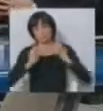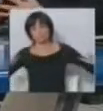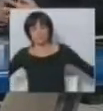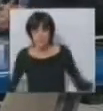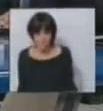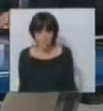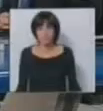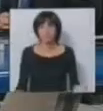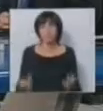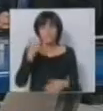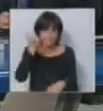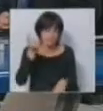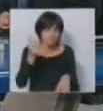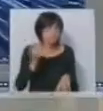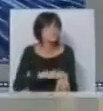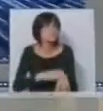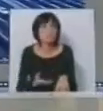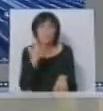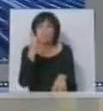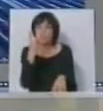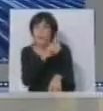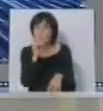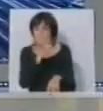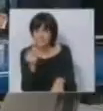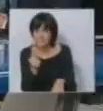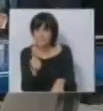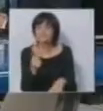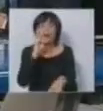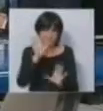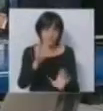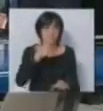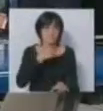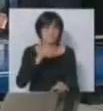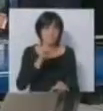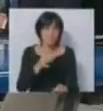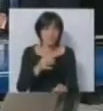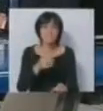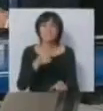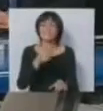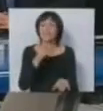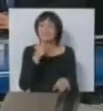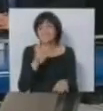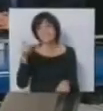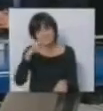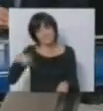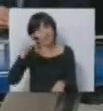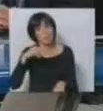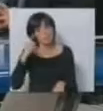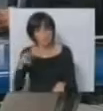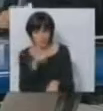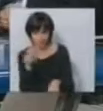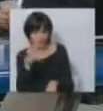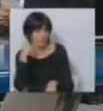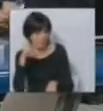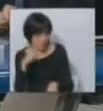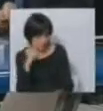porque claro, venimos hablando hace casi 2 meses. A ver, te rectifico. Venimos contando la autopromoción que generan también, porque eso también es real,